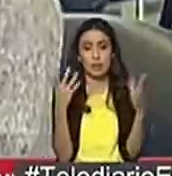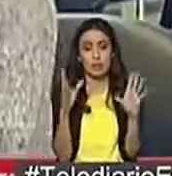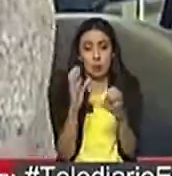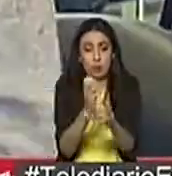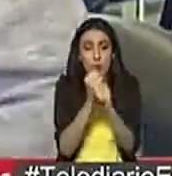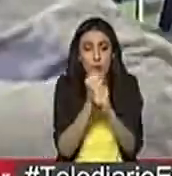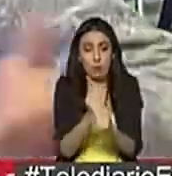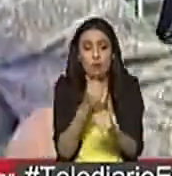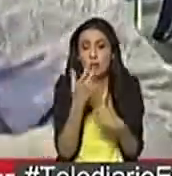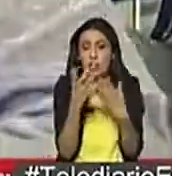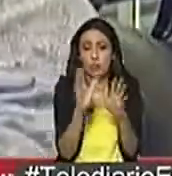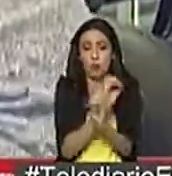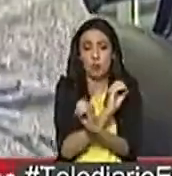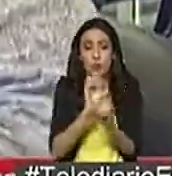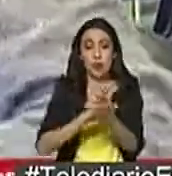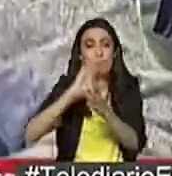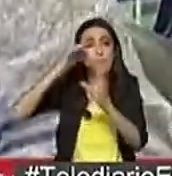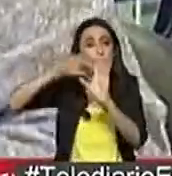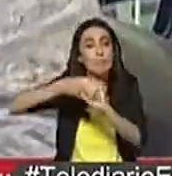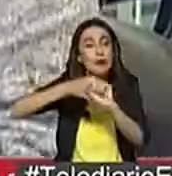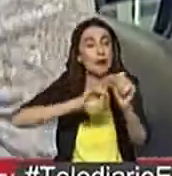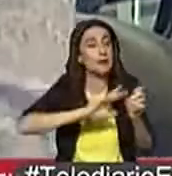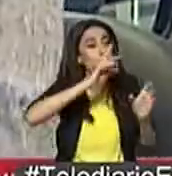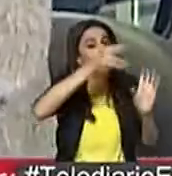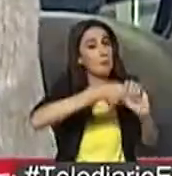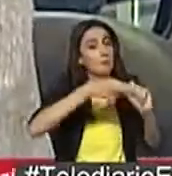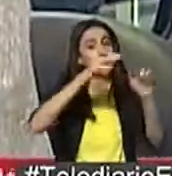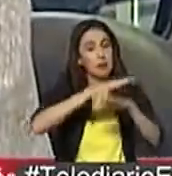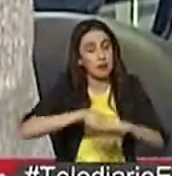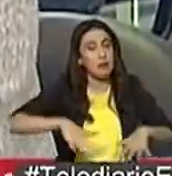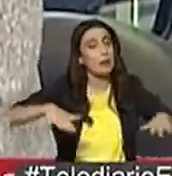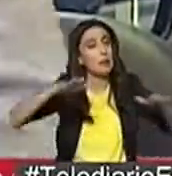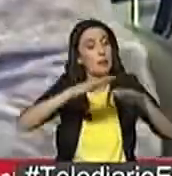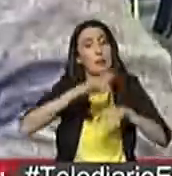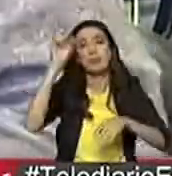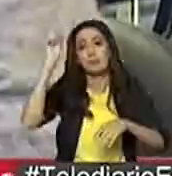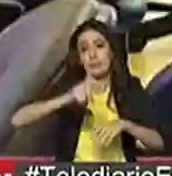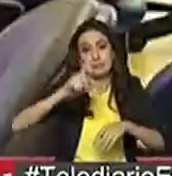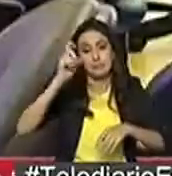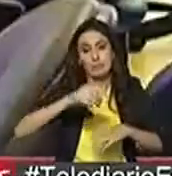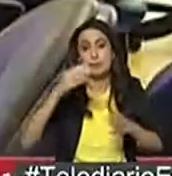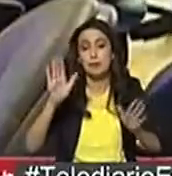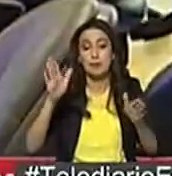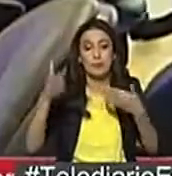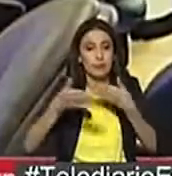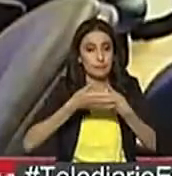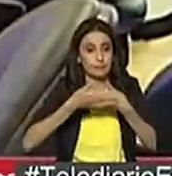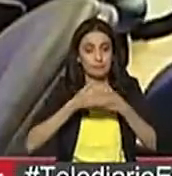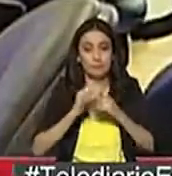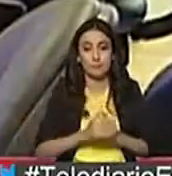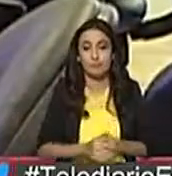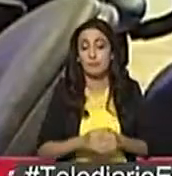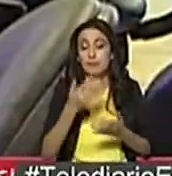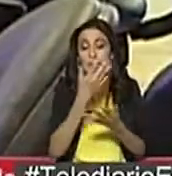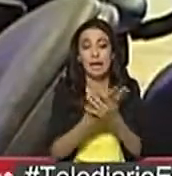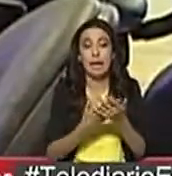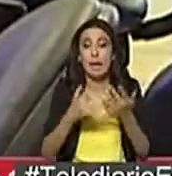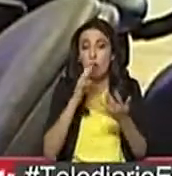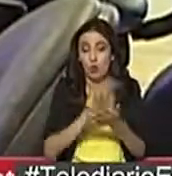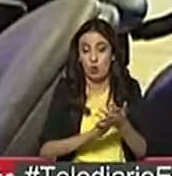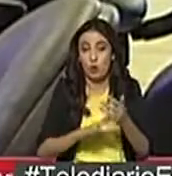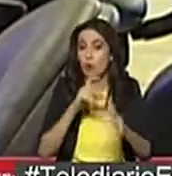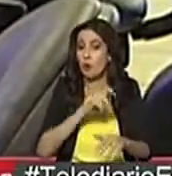de bienes públicos son parte de las razones que se esgrimen para solicitar su censura. Según el cronograma, se estima que las